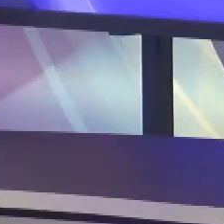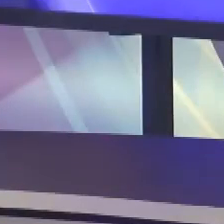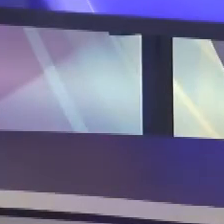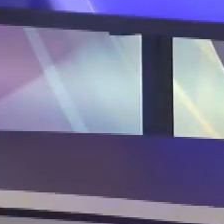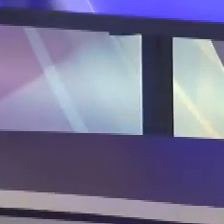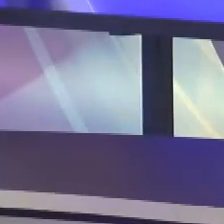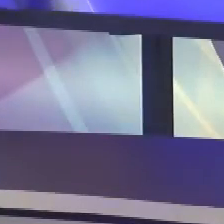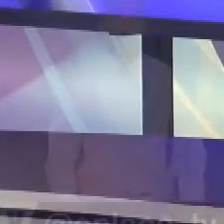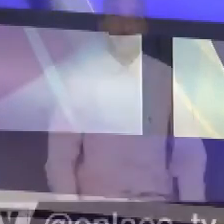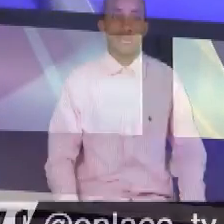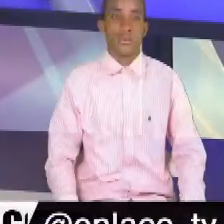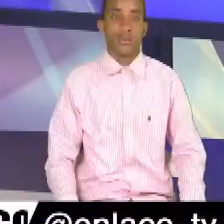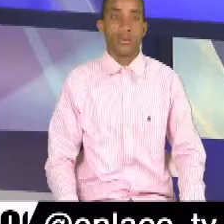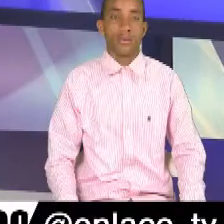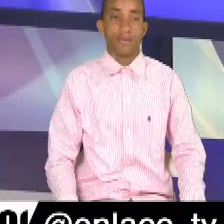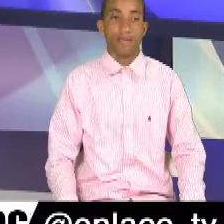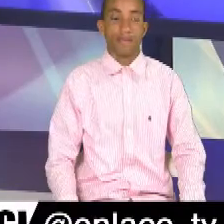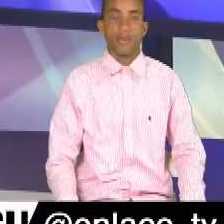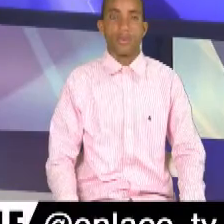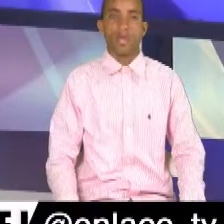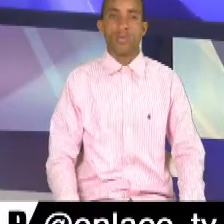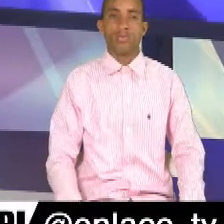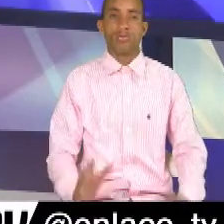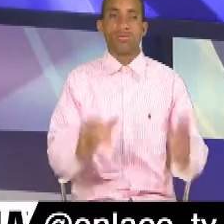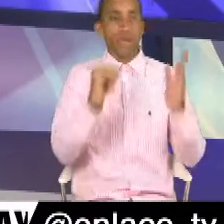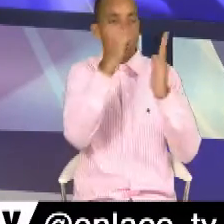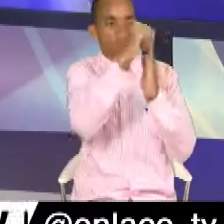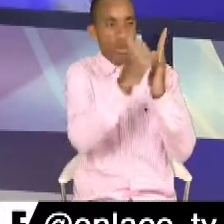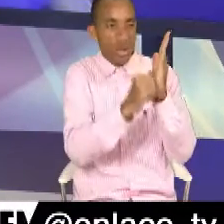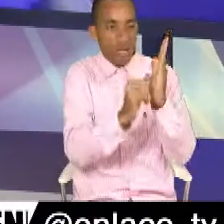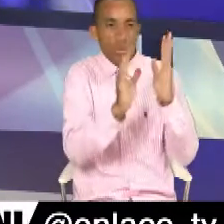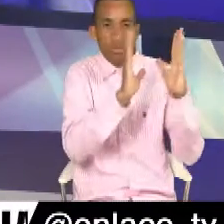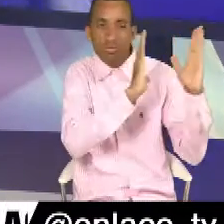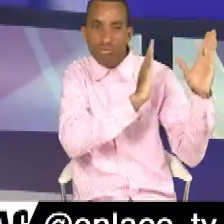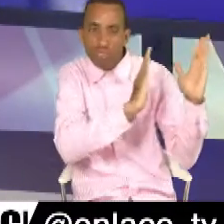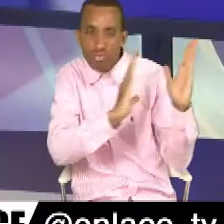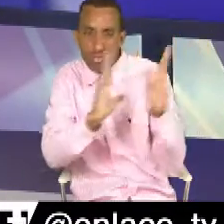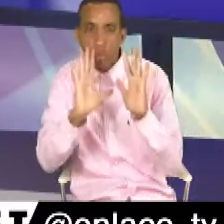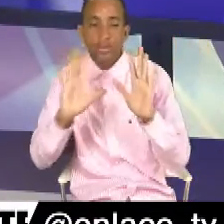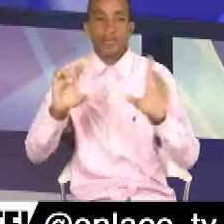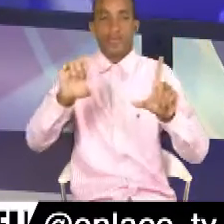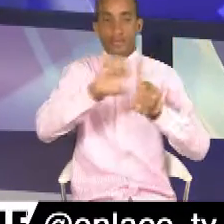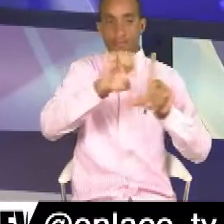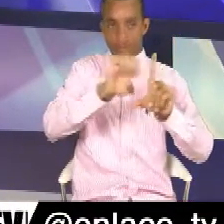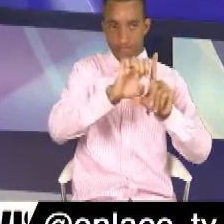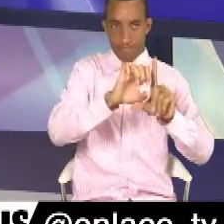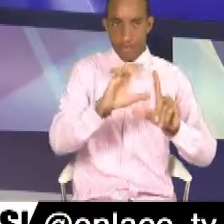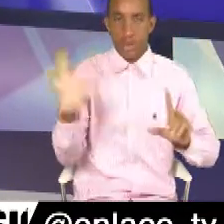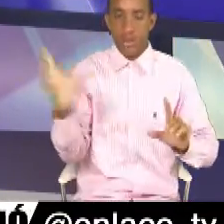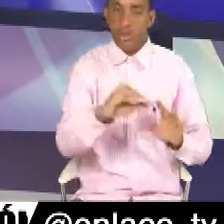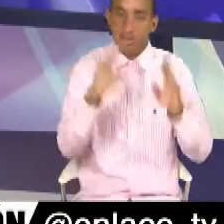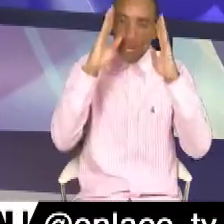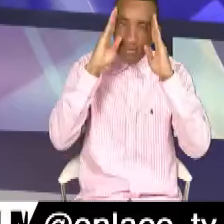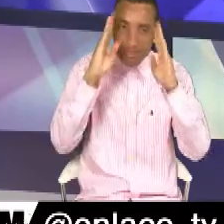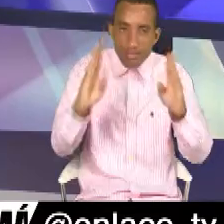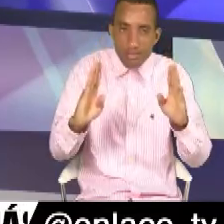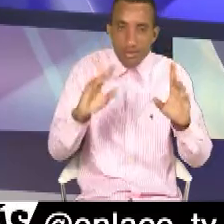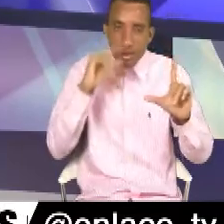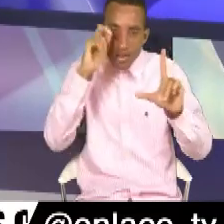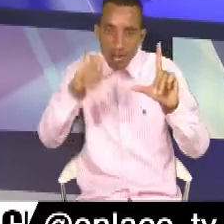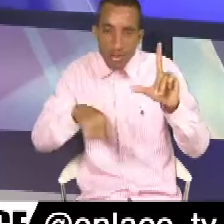Entra a la parrilla de programación de Enlace Televisión la nueva temporada de Filmanía, así que estén muy pendientes de los detalles de este